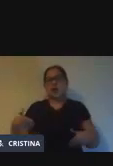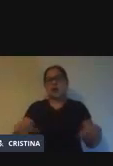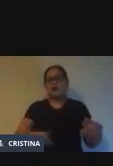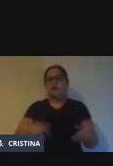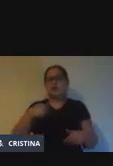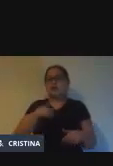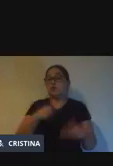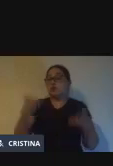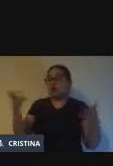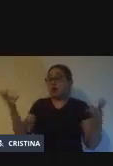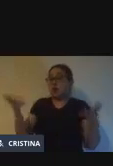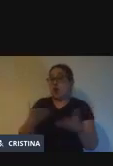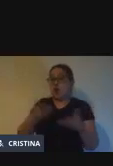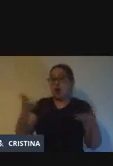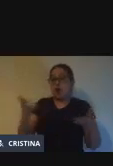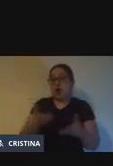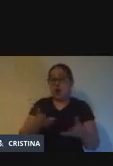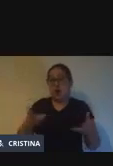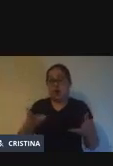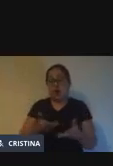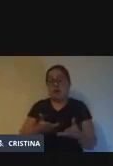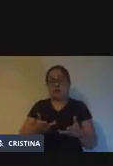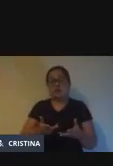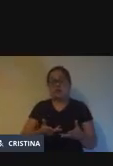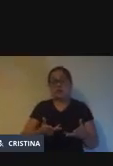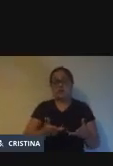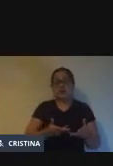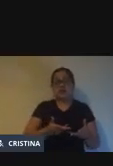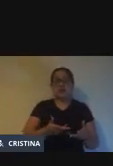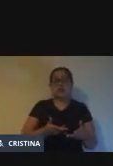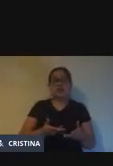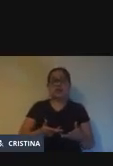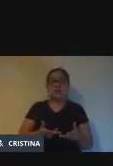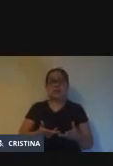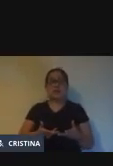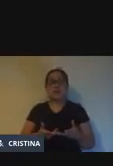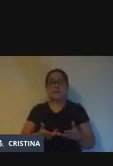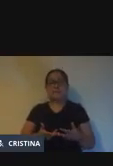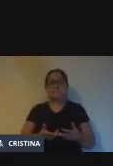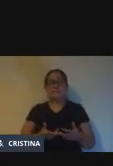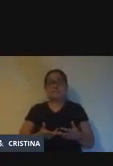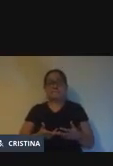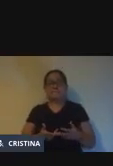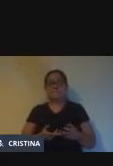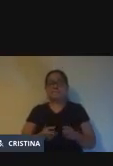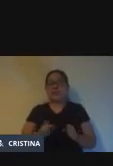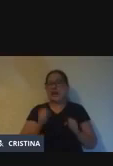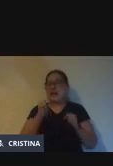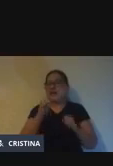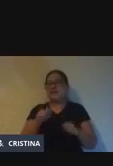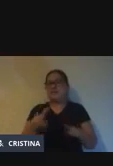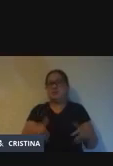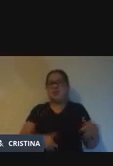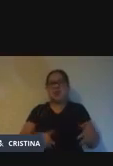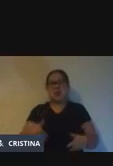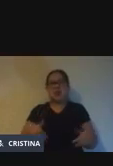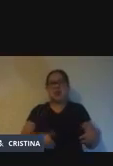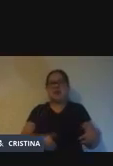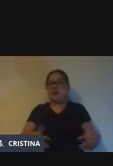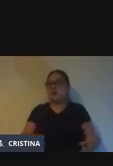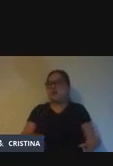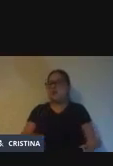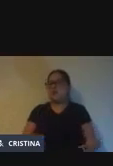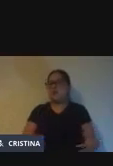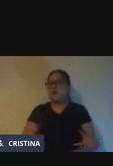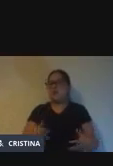reacciono de manera irascible, y